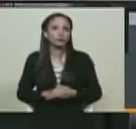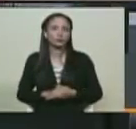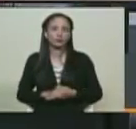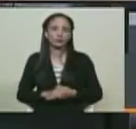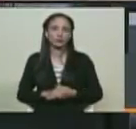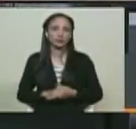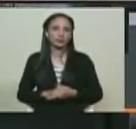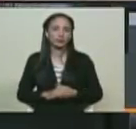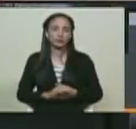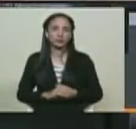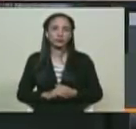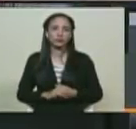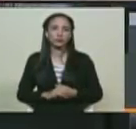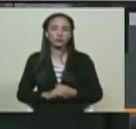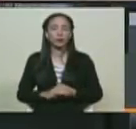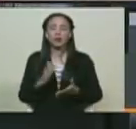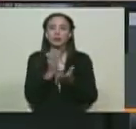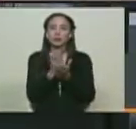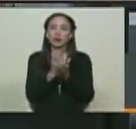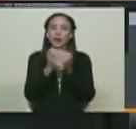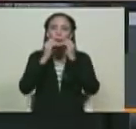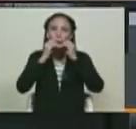Ese es mi mensaje de arranque siempre.